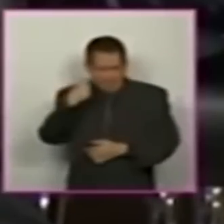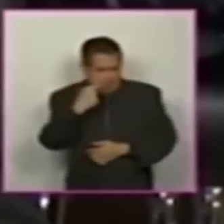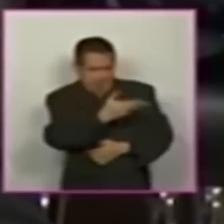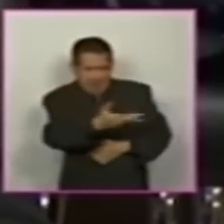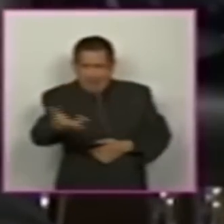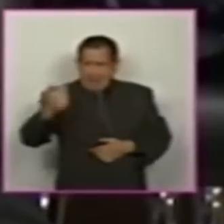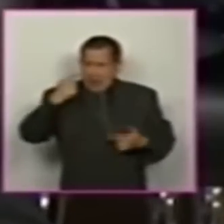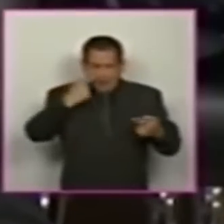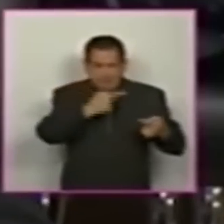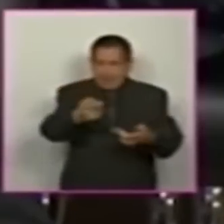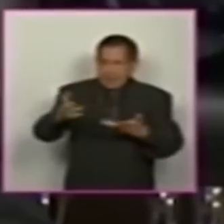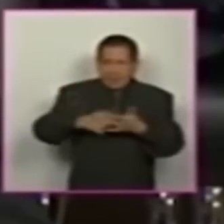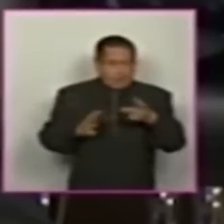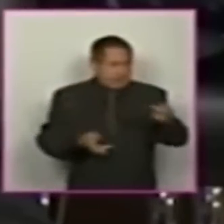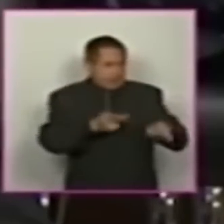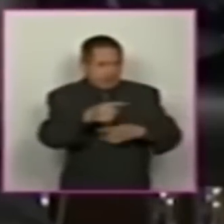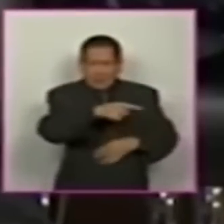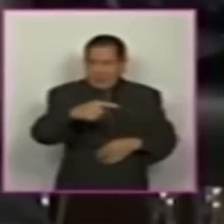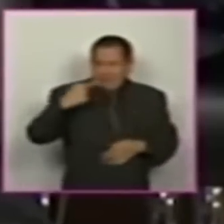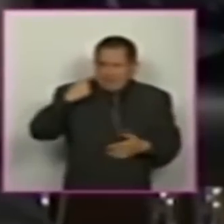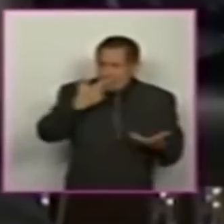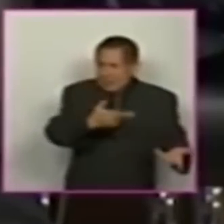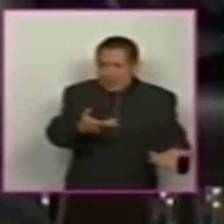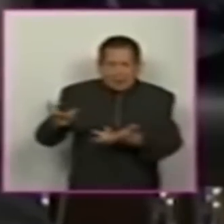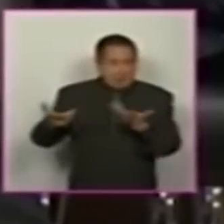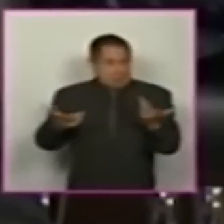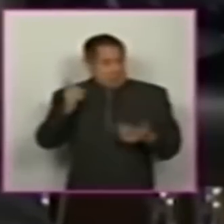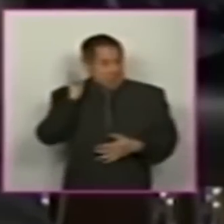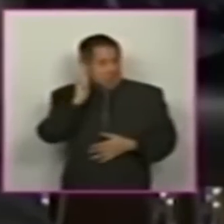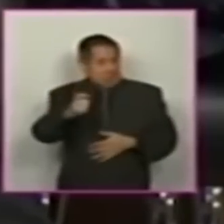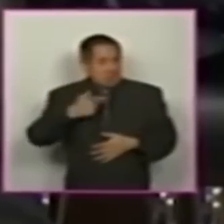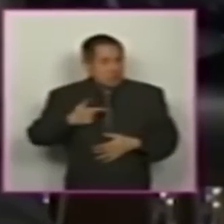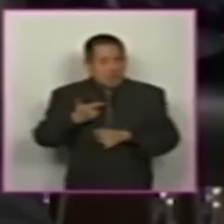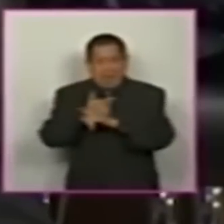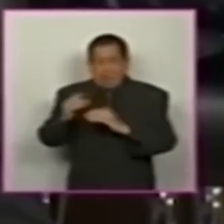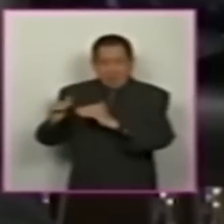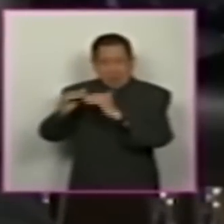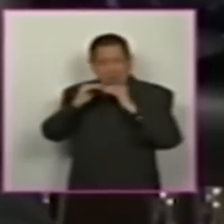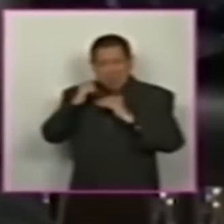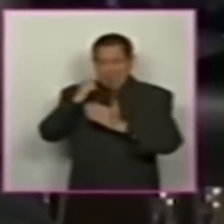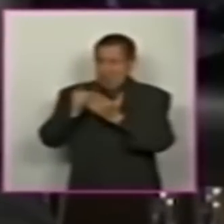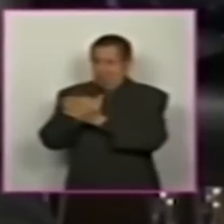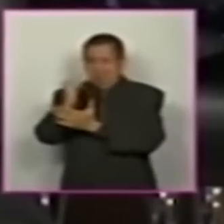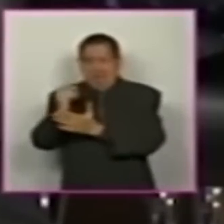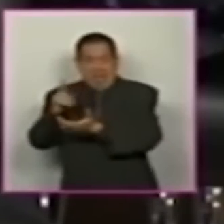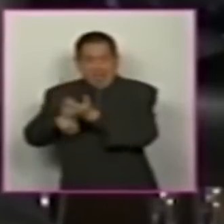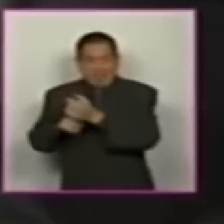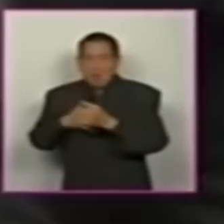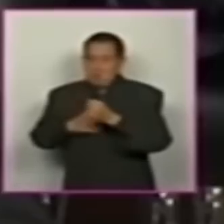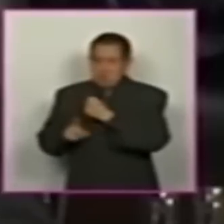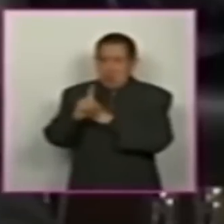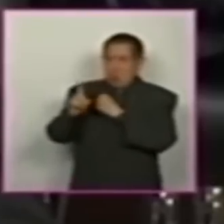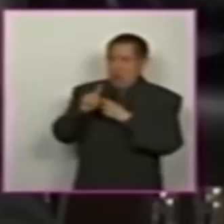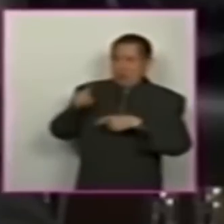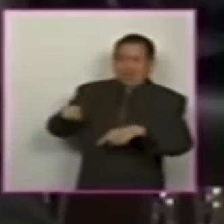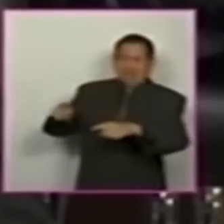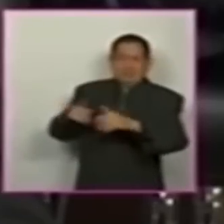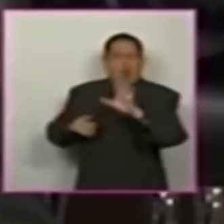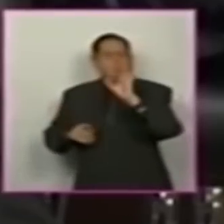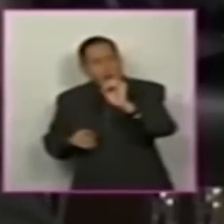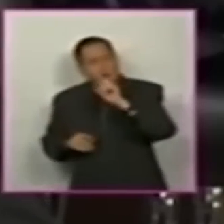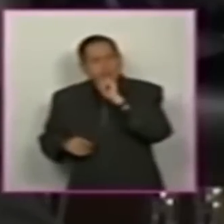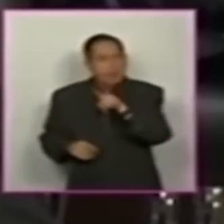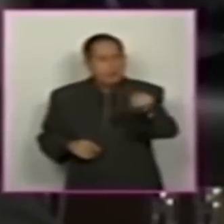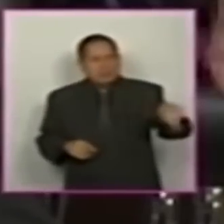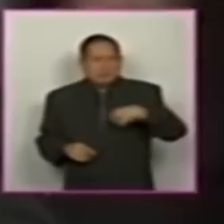está sucediendo en el país. Inédito lo que hace el presidente, pero no la quiero meter en ese asunto. Quiero preguntarle, consejera, si ya